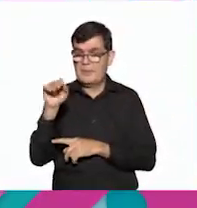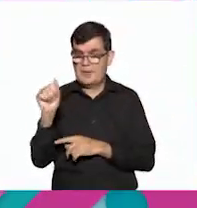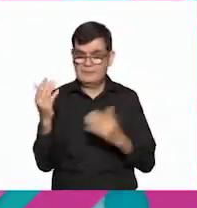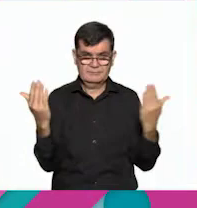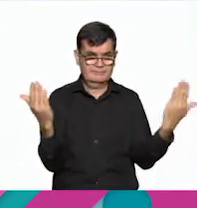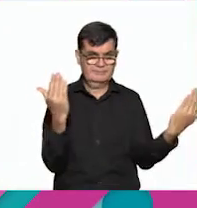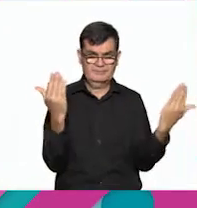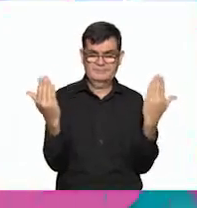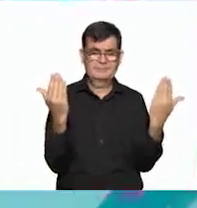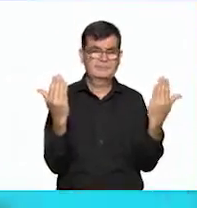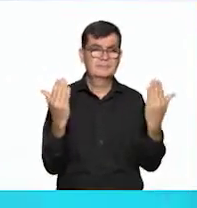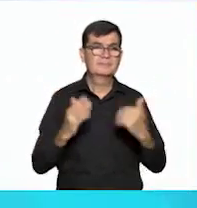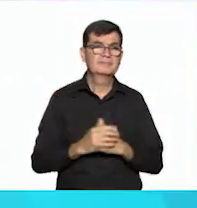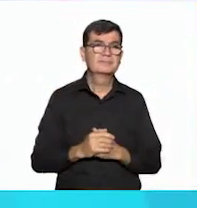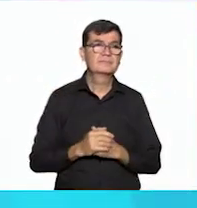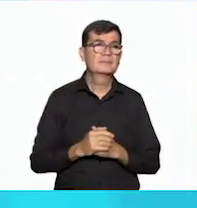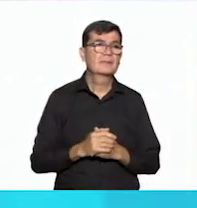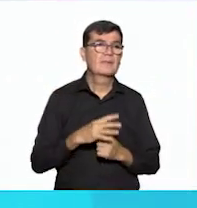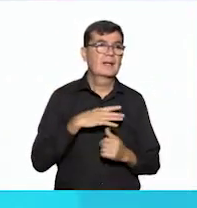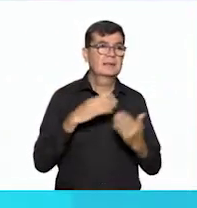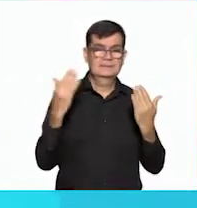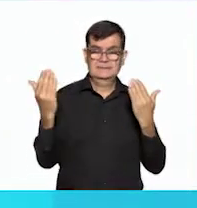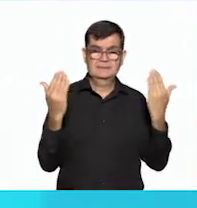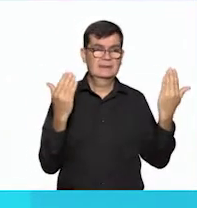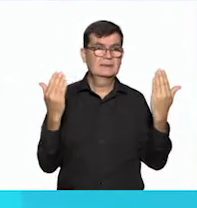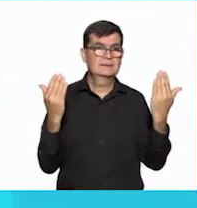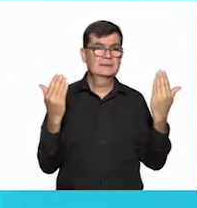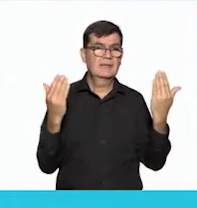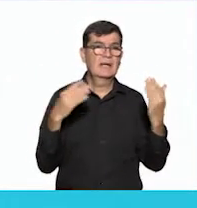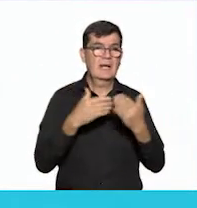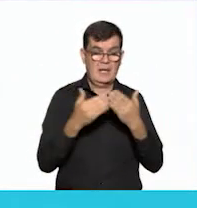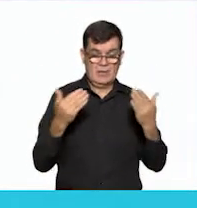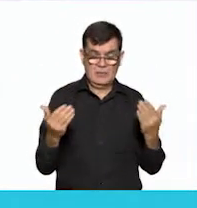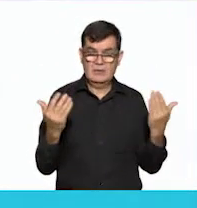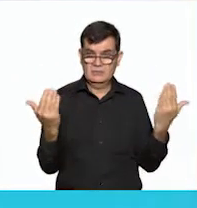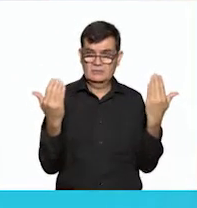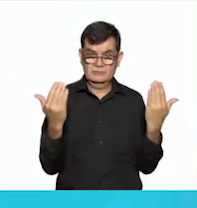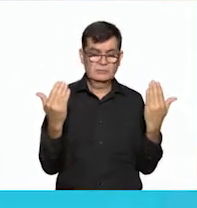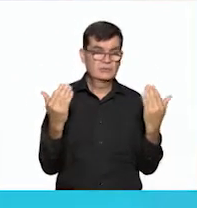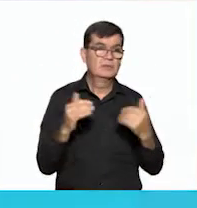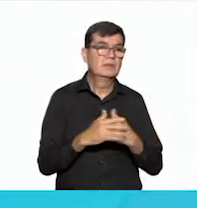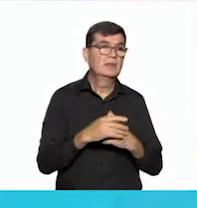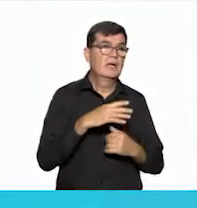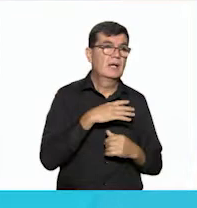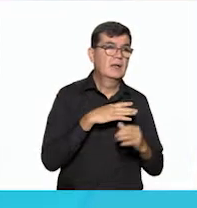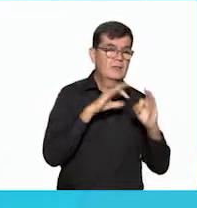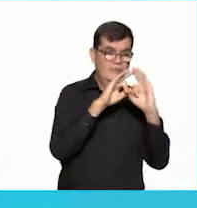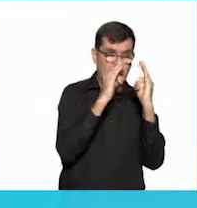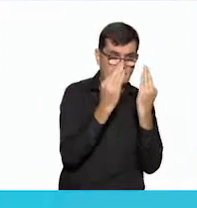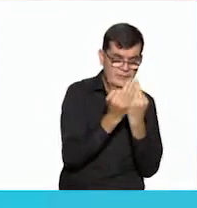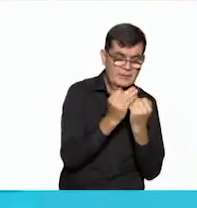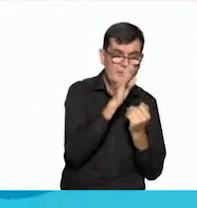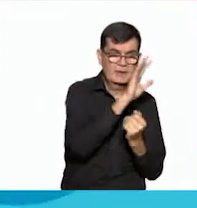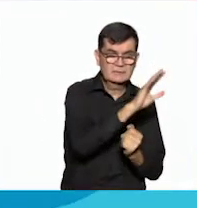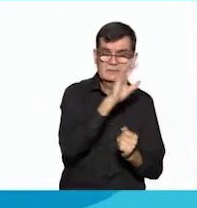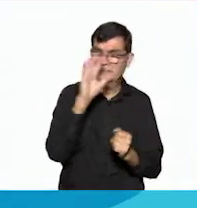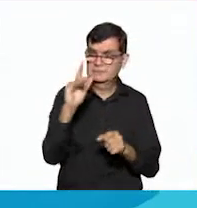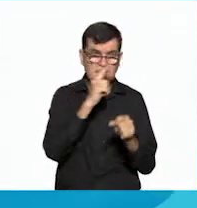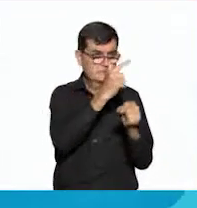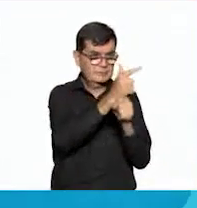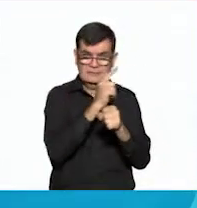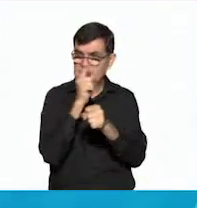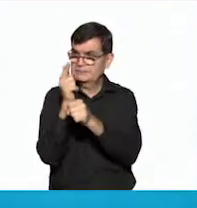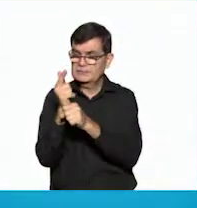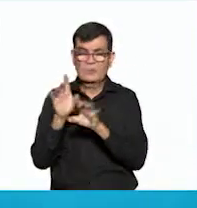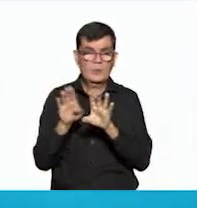verlo. Ahí está. A ver, ahora sí, Ale, yo sé que de forma rápida vas a poder identificar